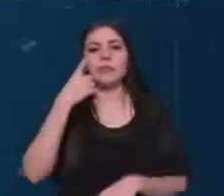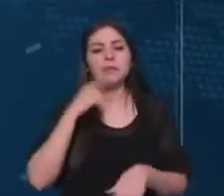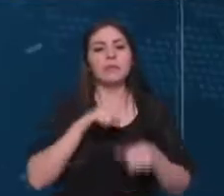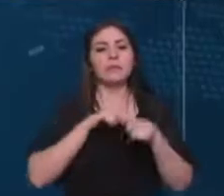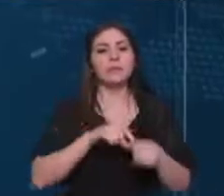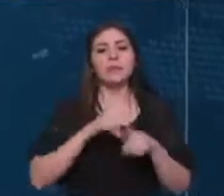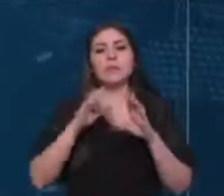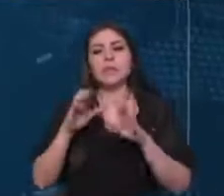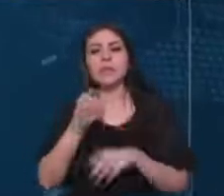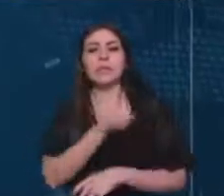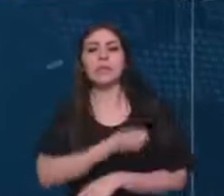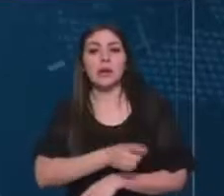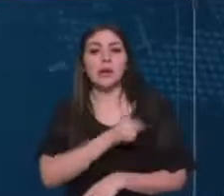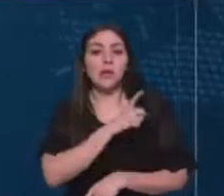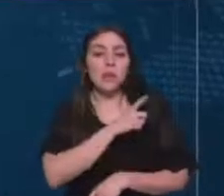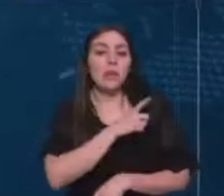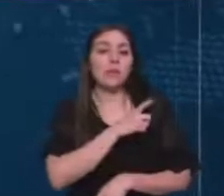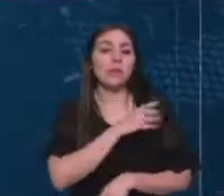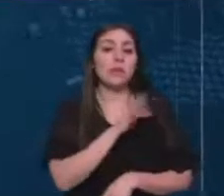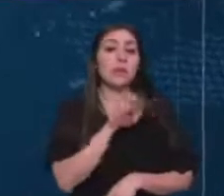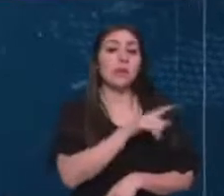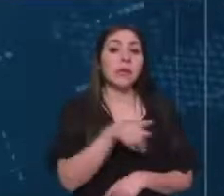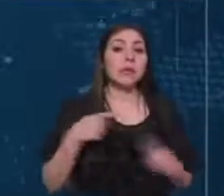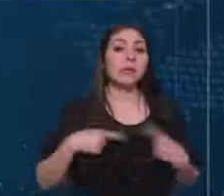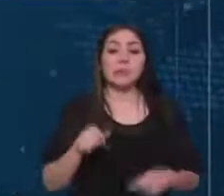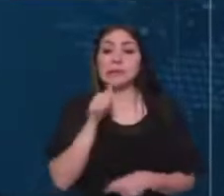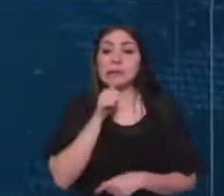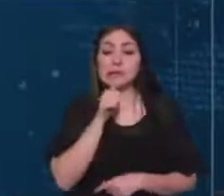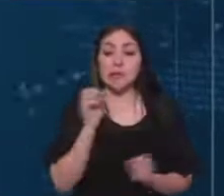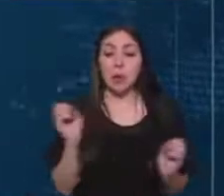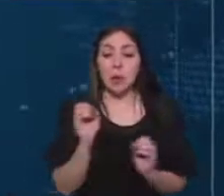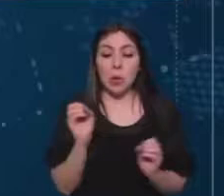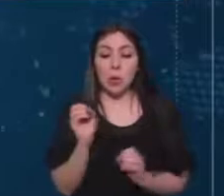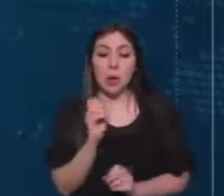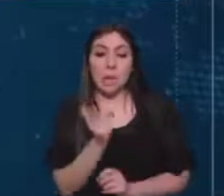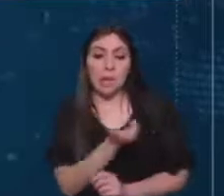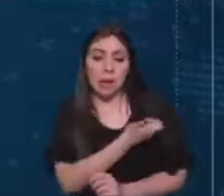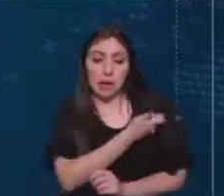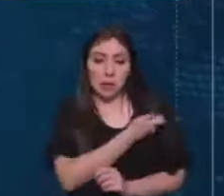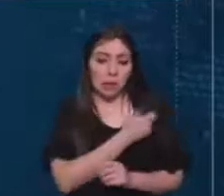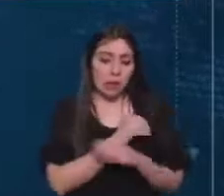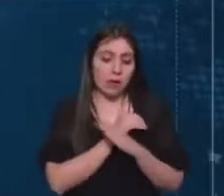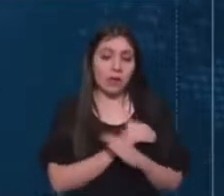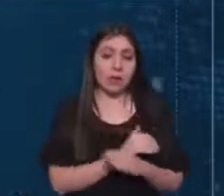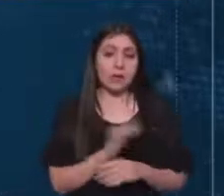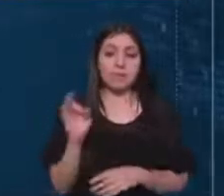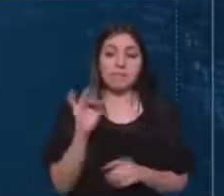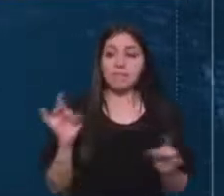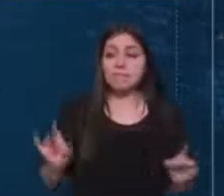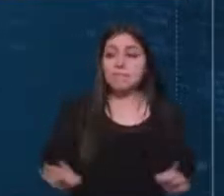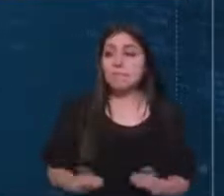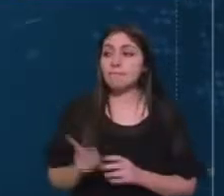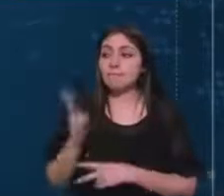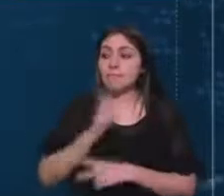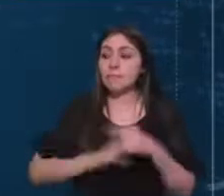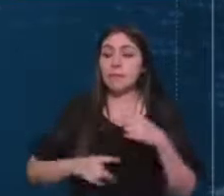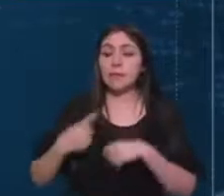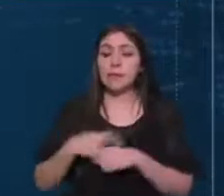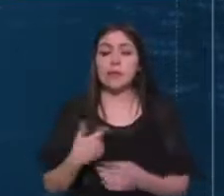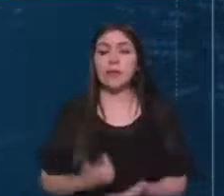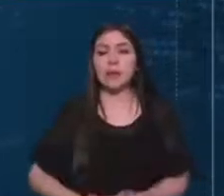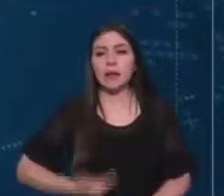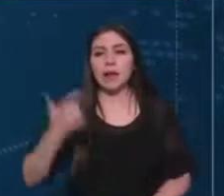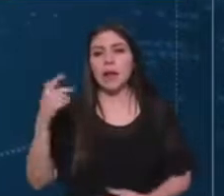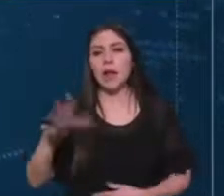salud para que aquellas personas que todavía no han sido vacunadas, pues en caso de que les dé una enfermedad pues grave,